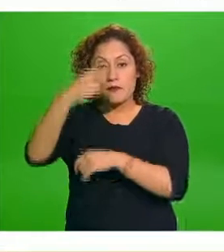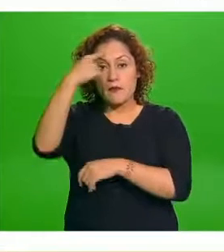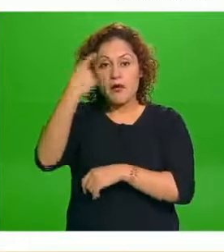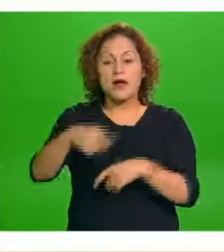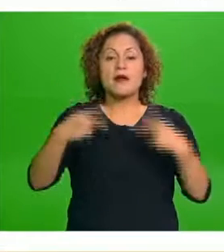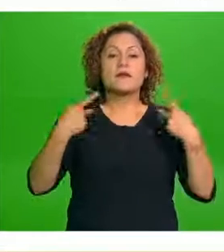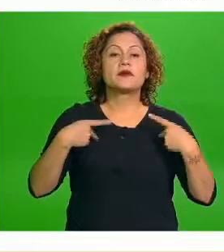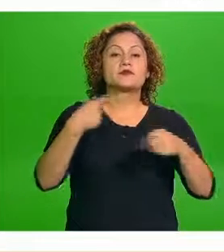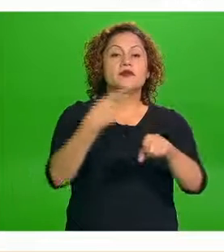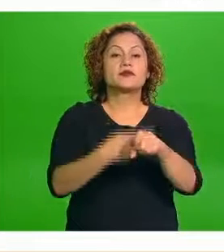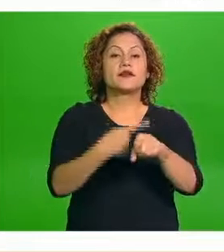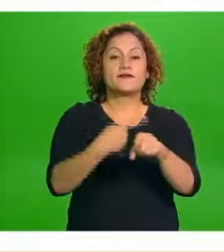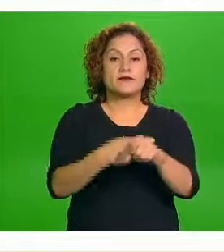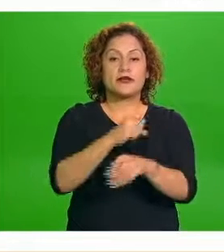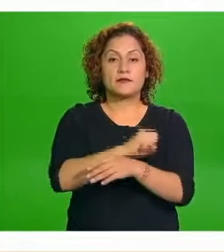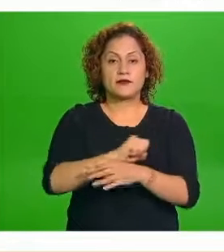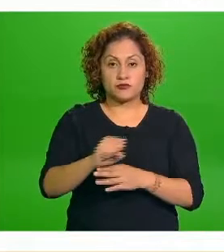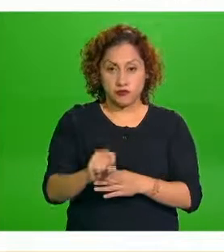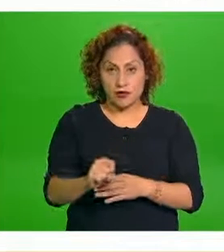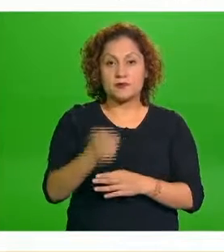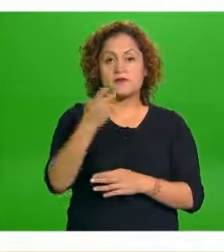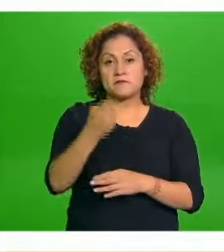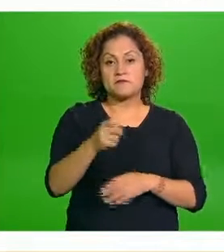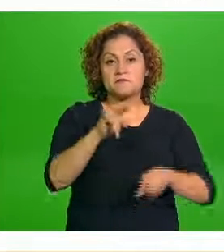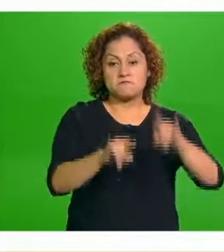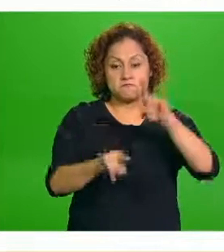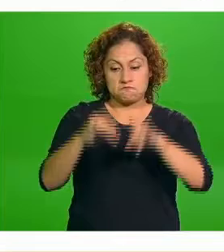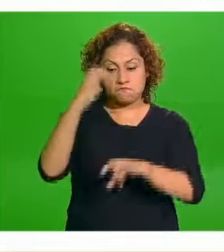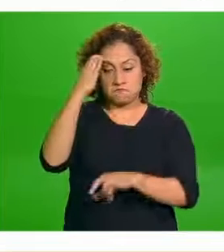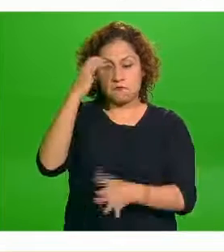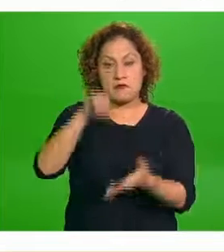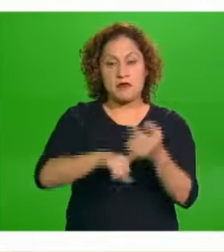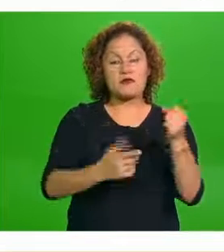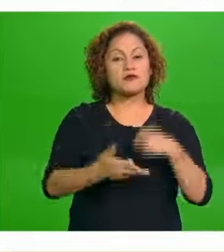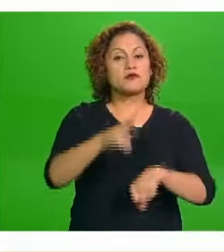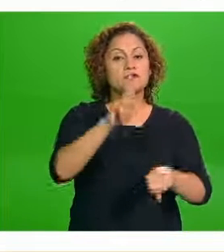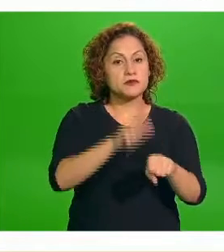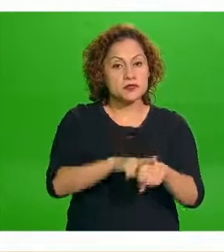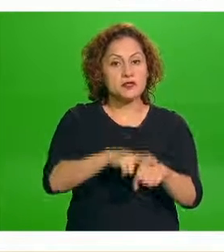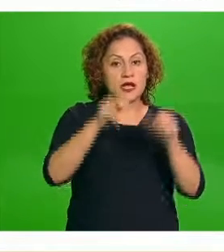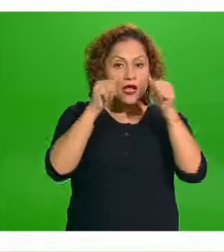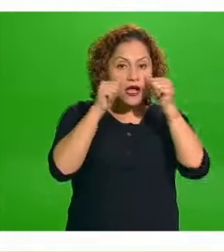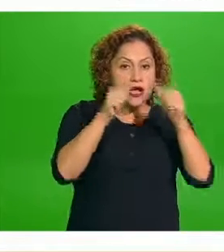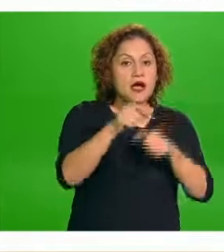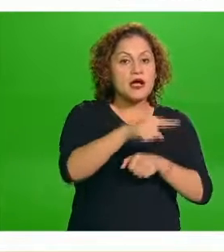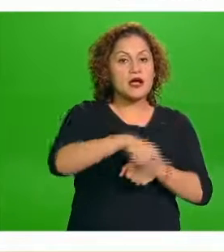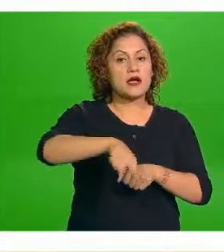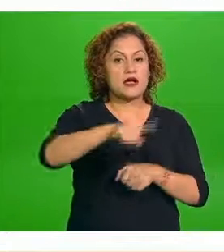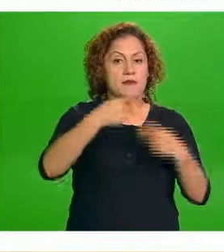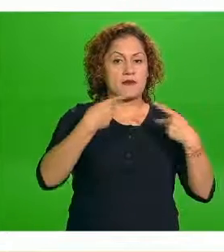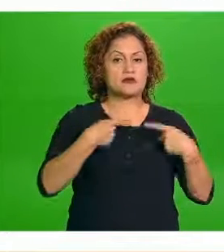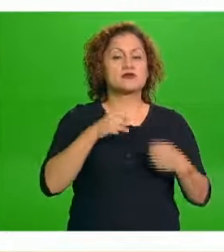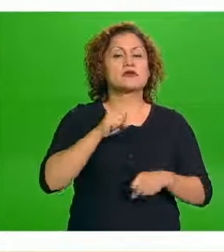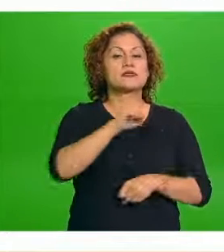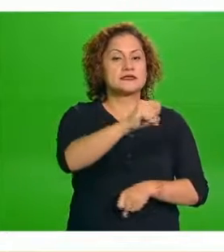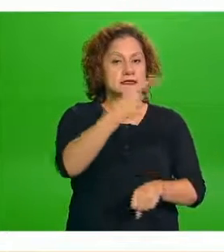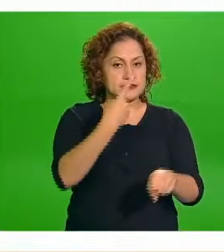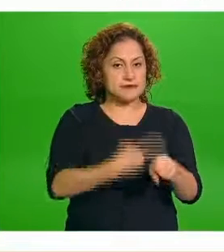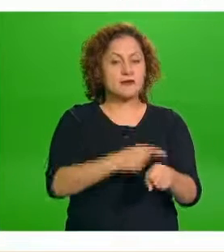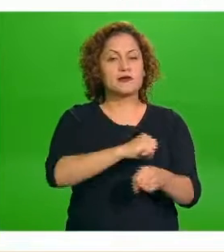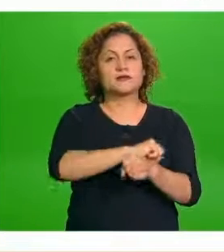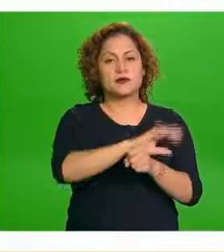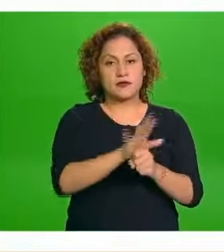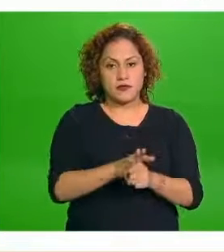son aquellas camas que están destinadas para atender a la población ya con sospecha confirmada a COVID.